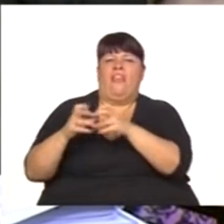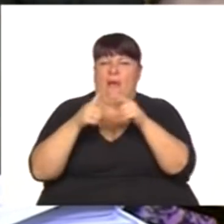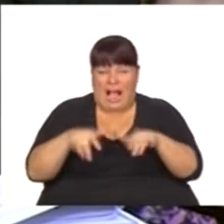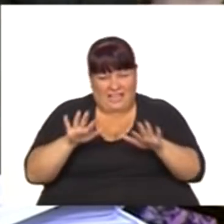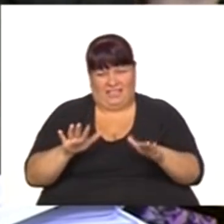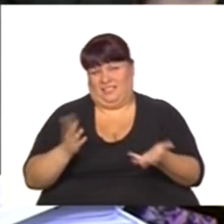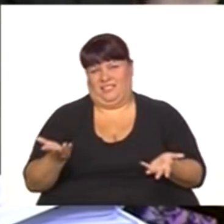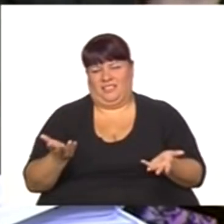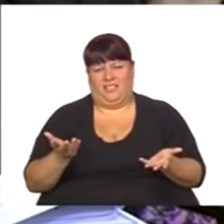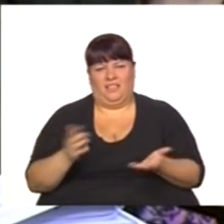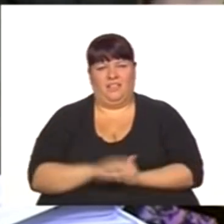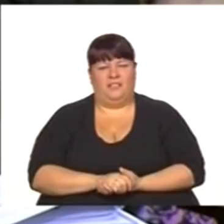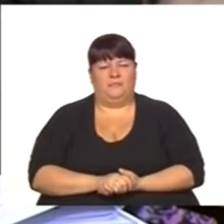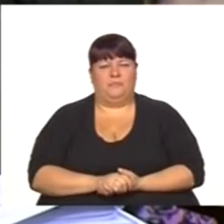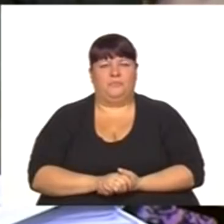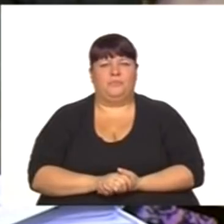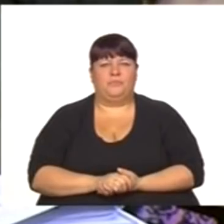estamos discutiendo.